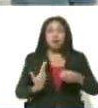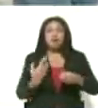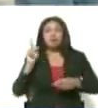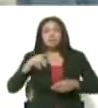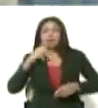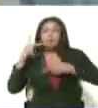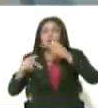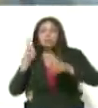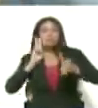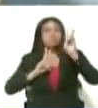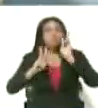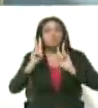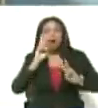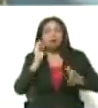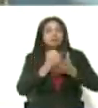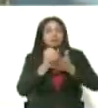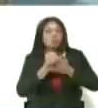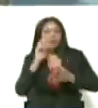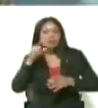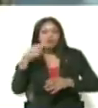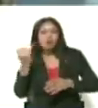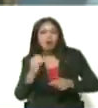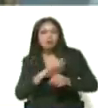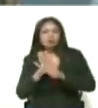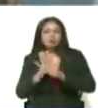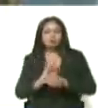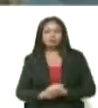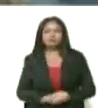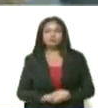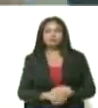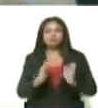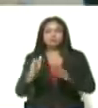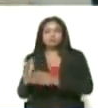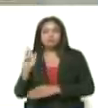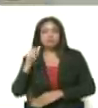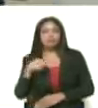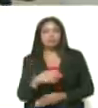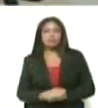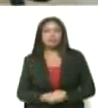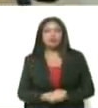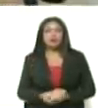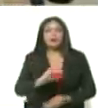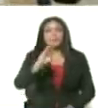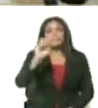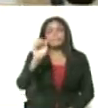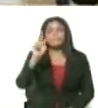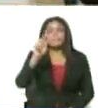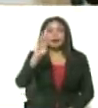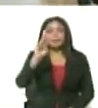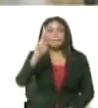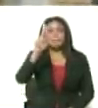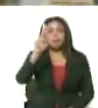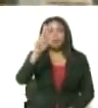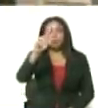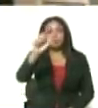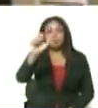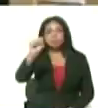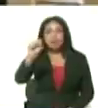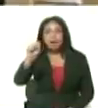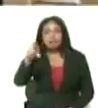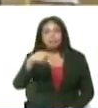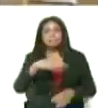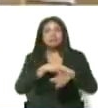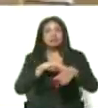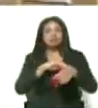políticas sanitarias. También estuvimos en Antigua y Barbuda. El ministro de Relaciones Exteriores